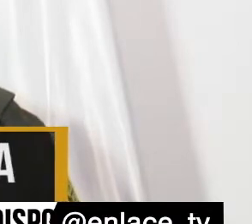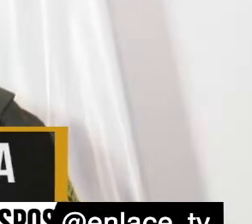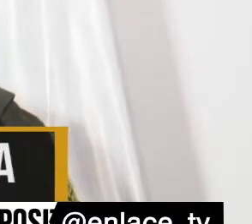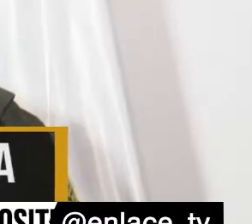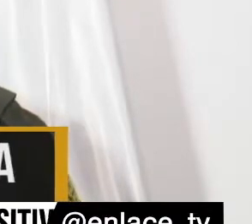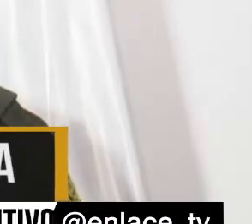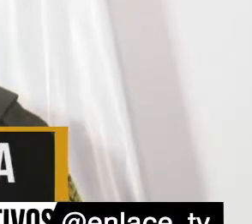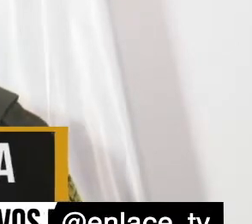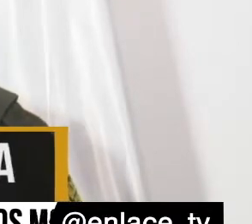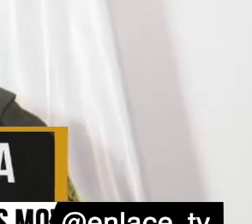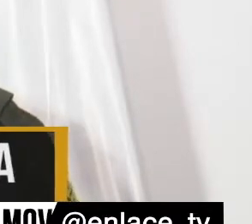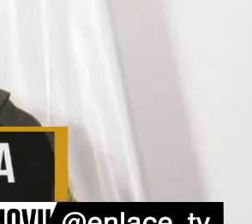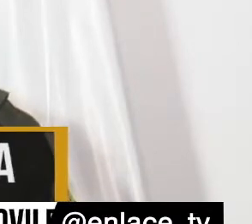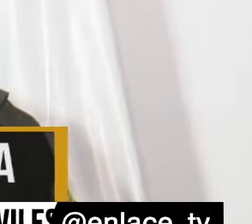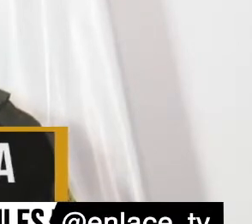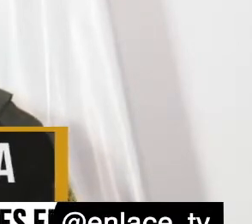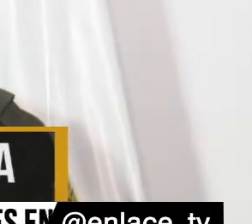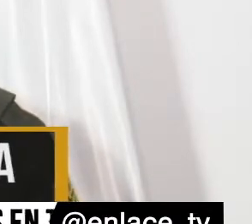de engaño